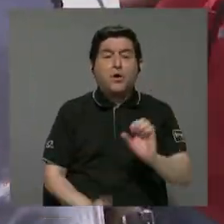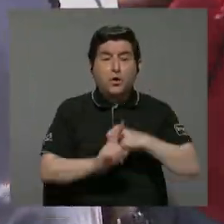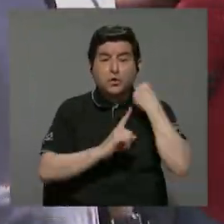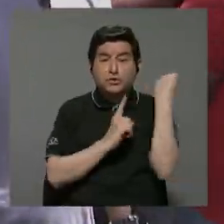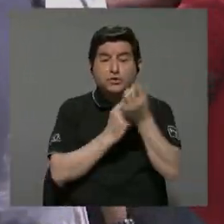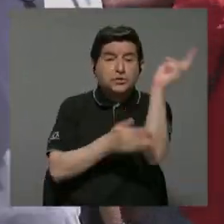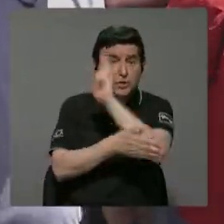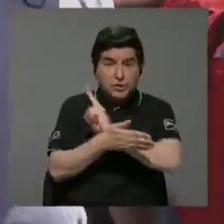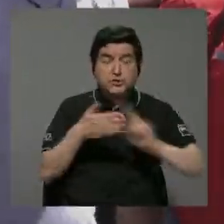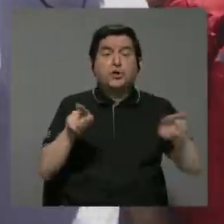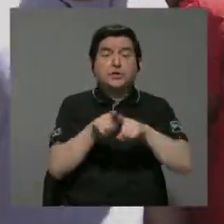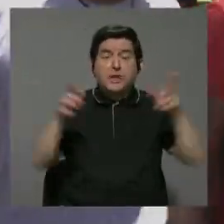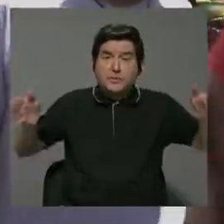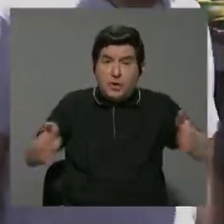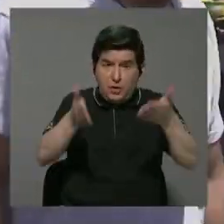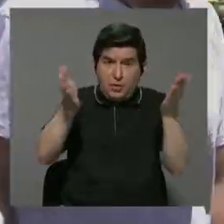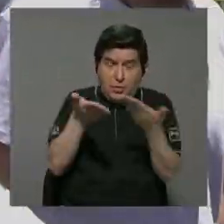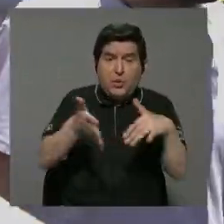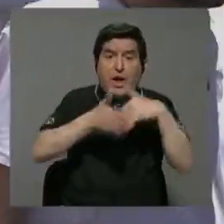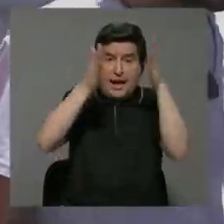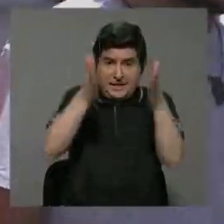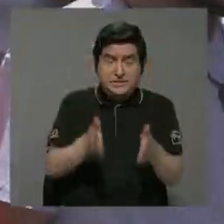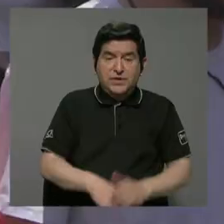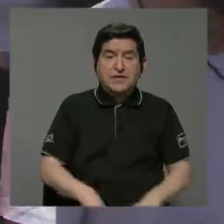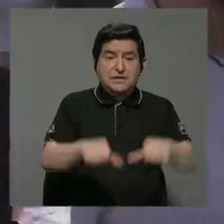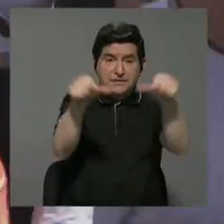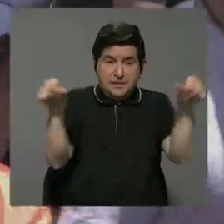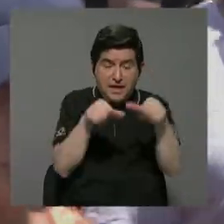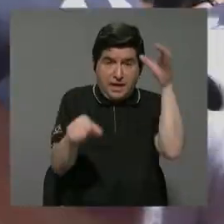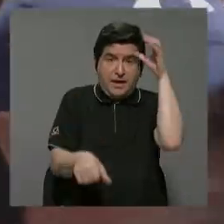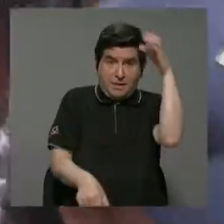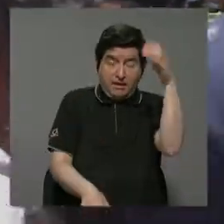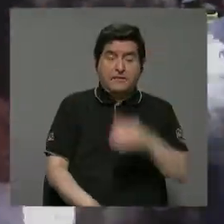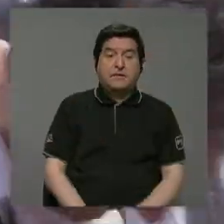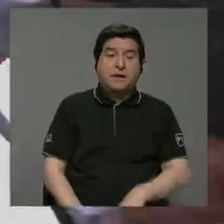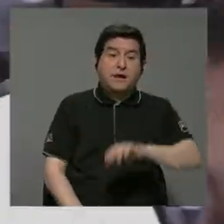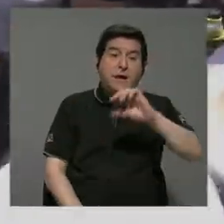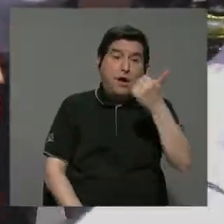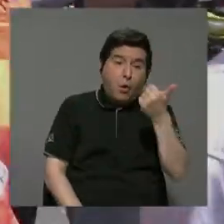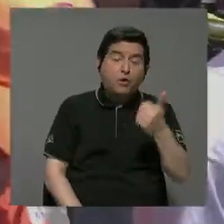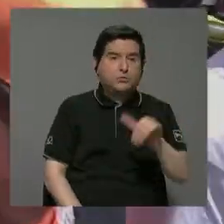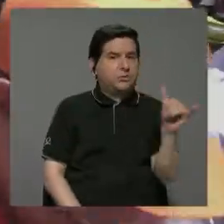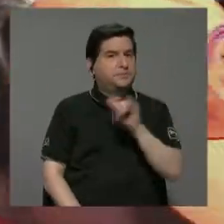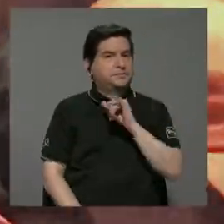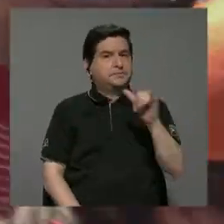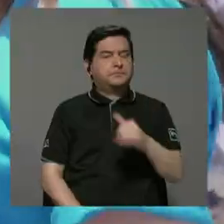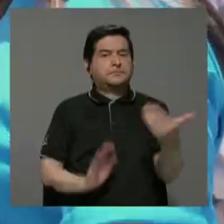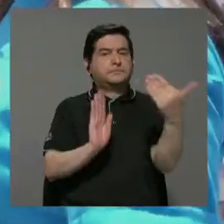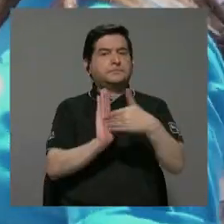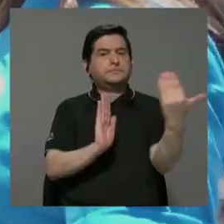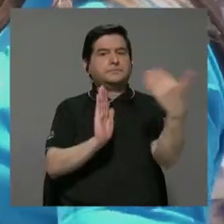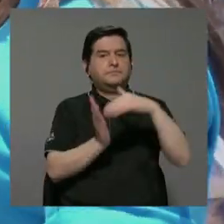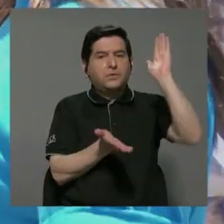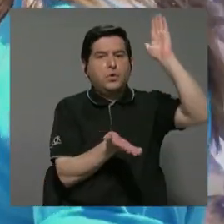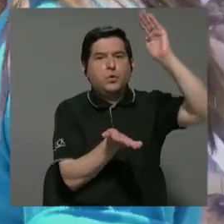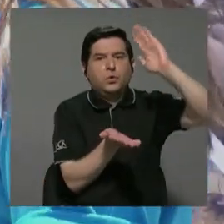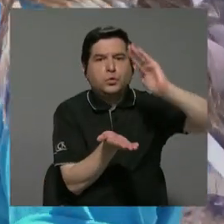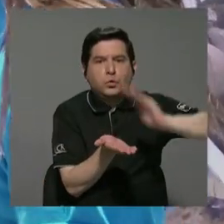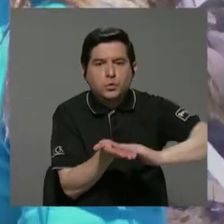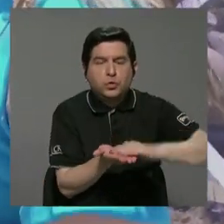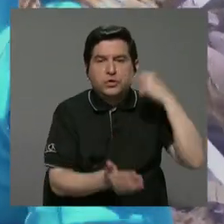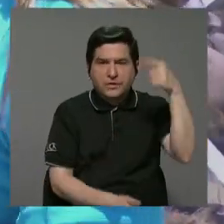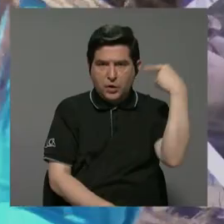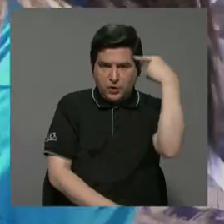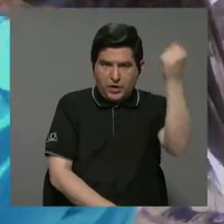que las universidades también promueven en sus estudiantes es el área cultural, que es otro que se está viendo también pues afectado con los recortes, ¿verdad?, al